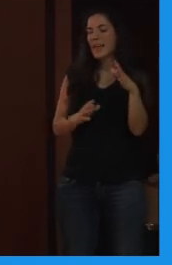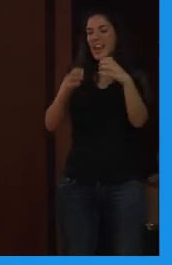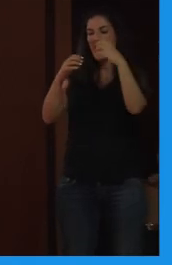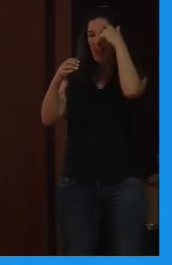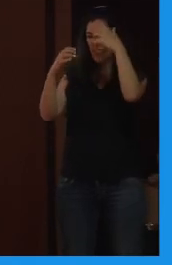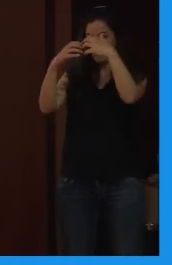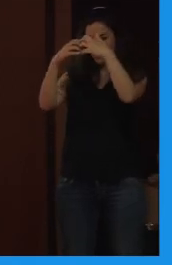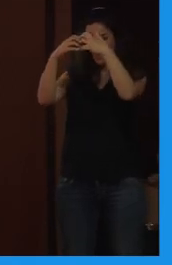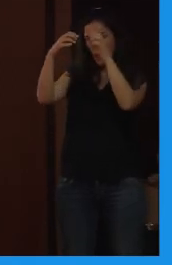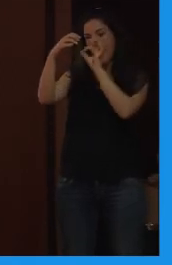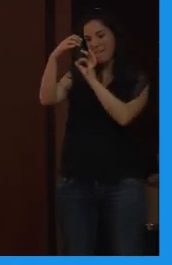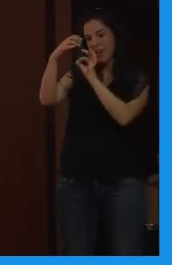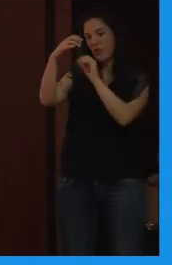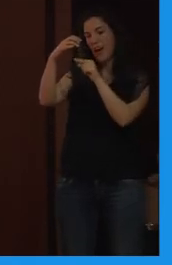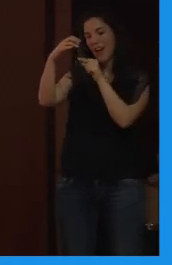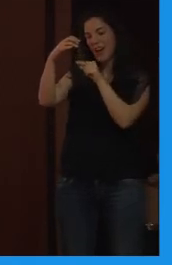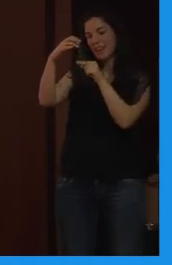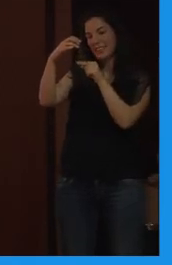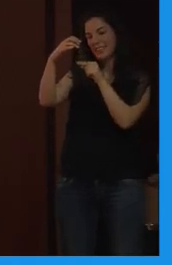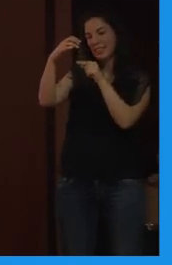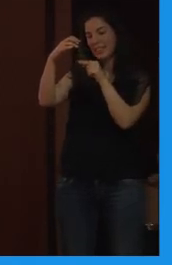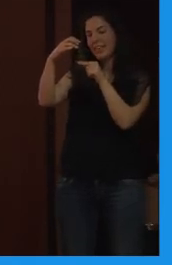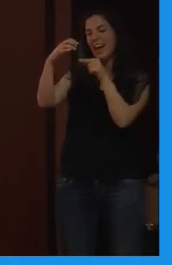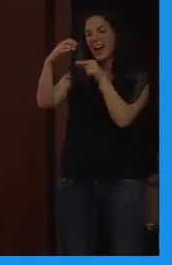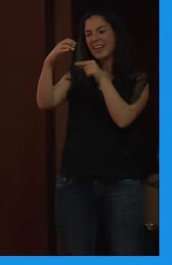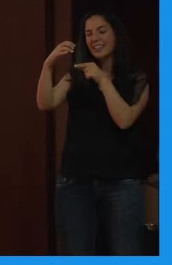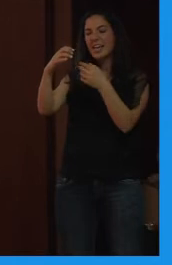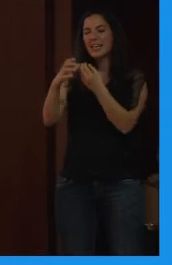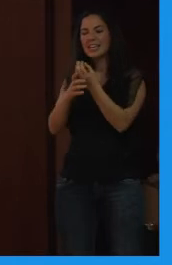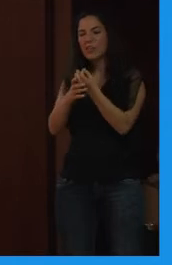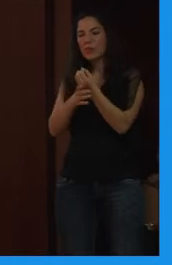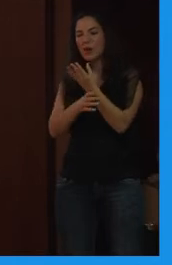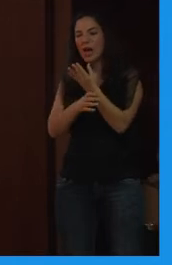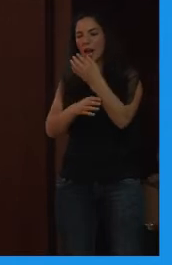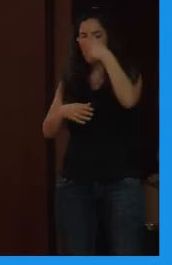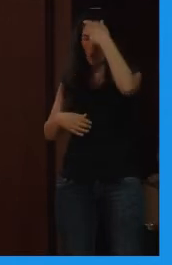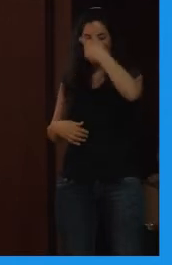la pituitaria, que es la hipófisis, que es la glándula que regula el organismo, y